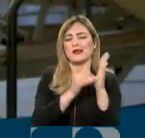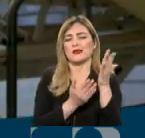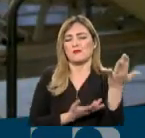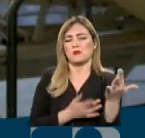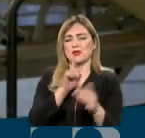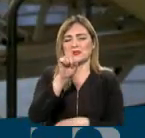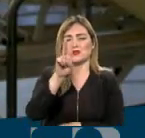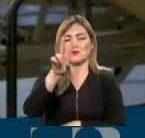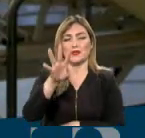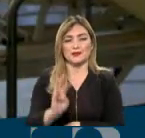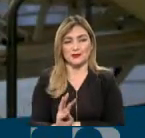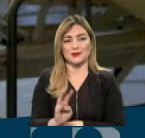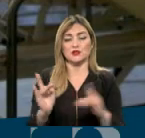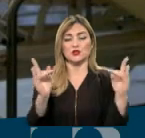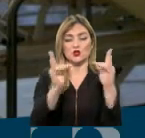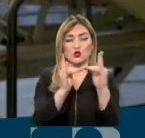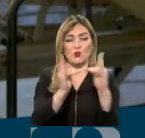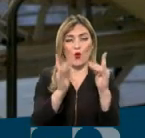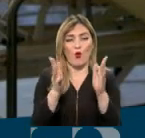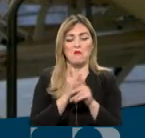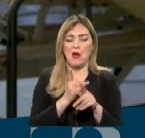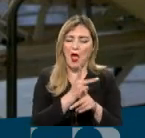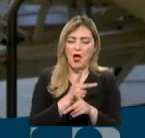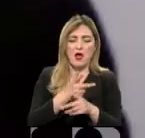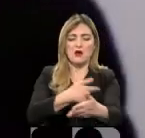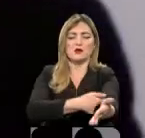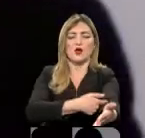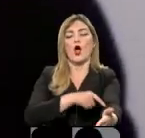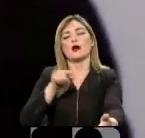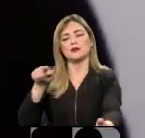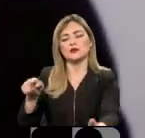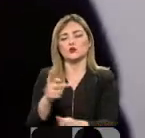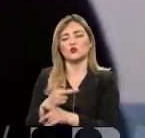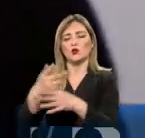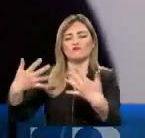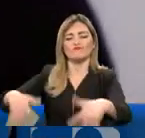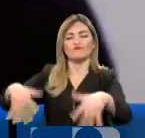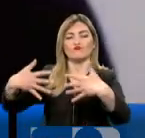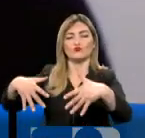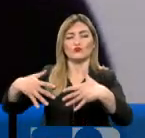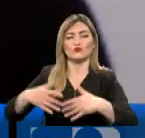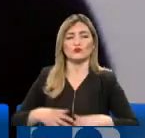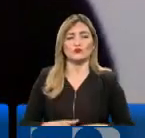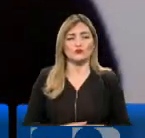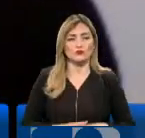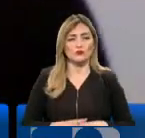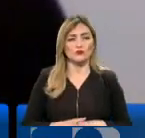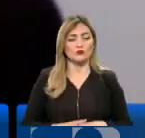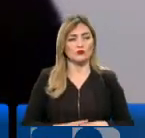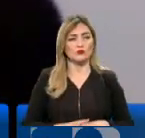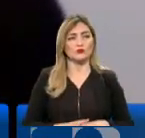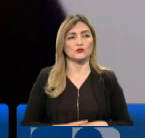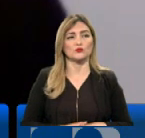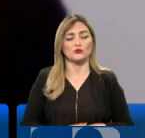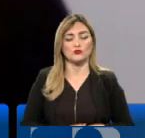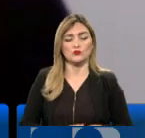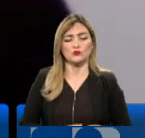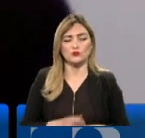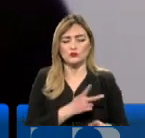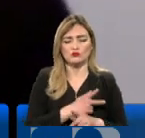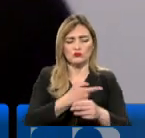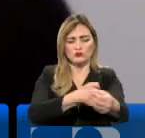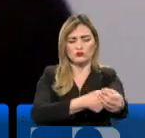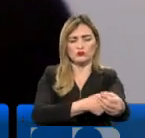acceder a camas de atención moderada y de cuidados intensivos. En términos de camas para cuidados moderados,